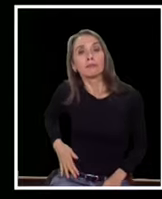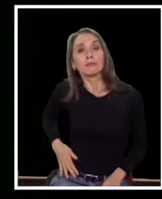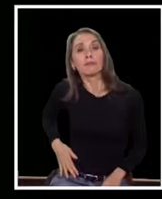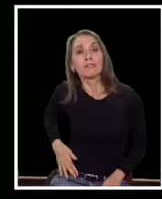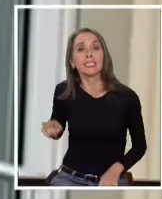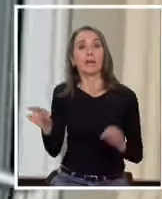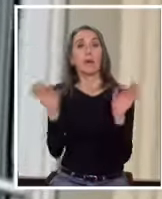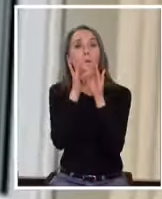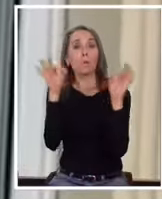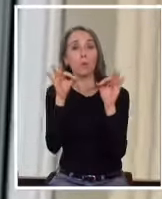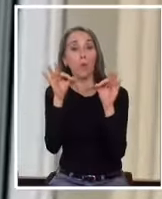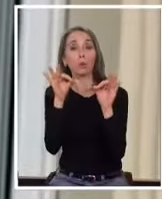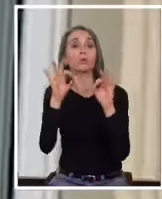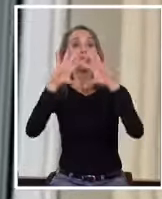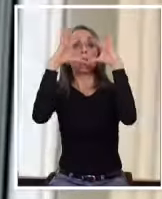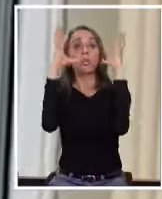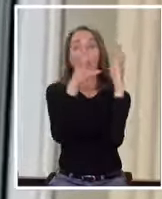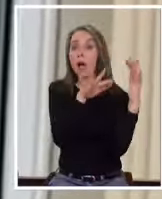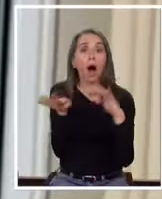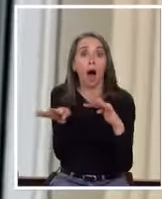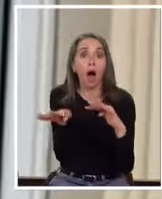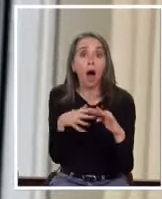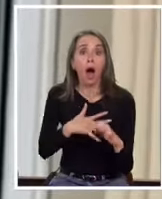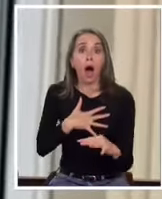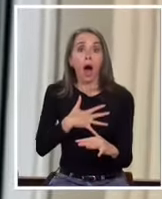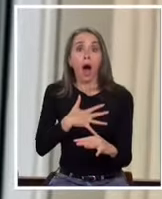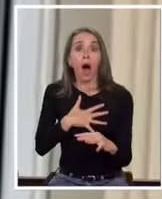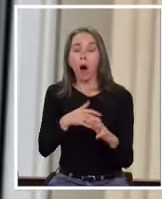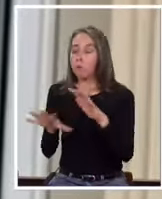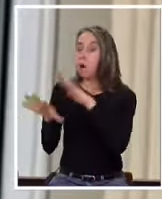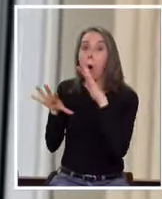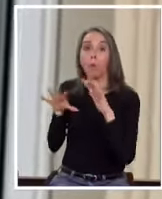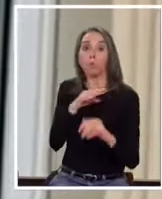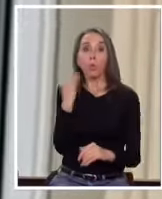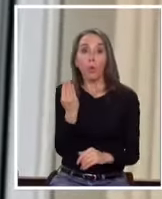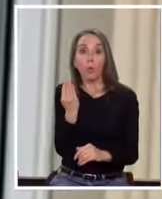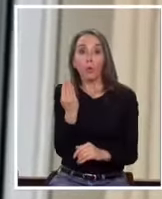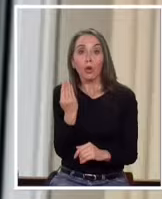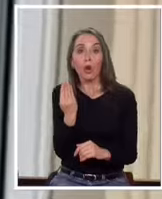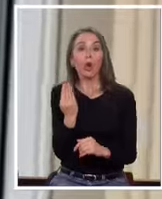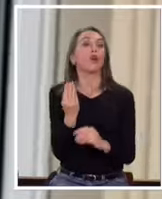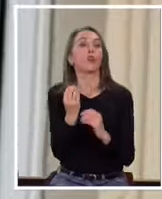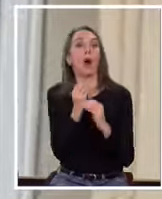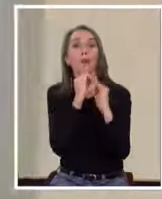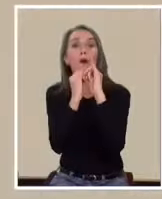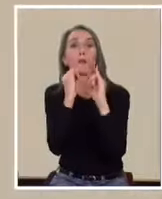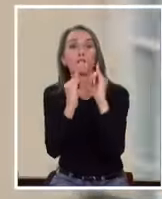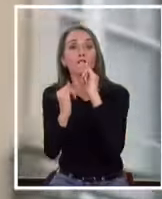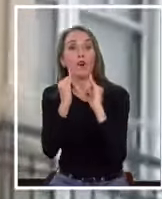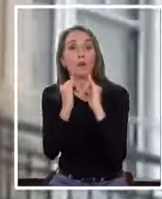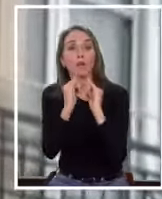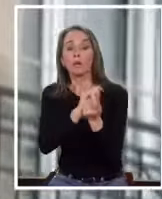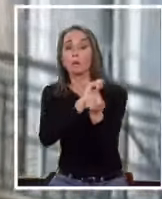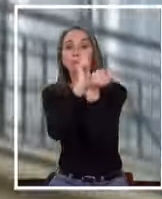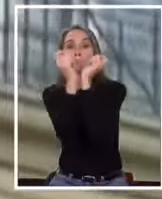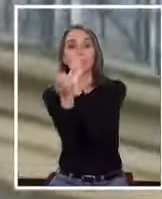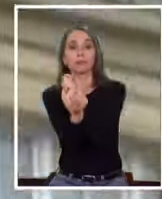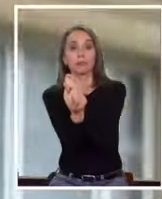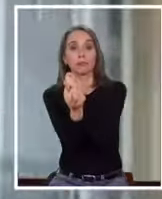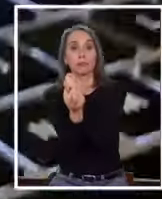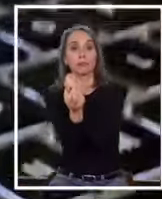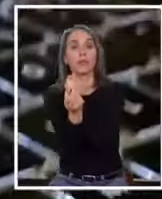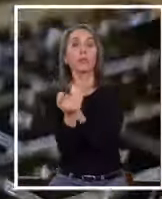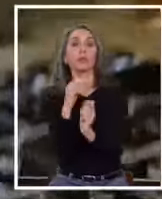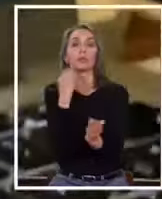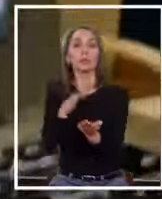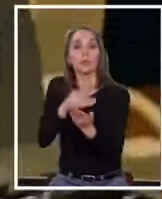La historia de la música sufría esa jornada un remezón de alto impacto, que a las formas de comunicarnos también les daría un giro decisivo. Y a partir